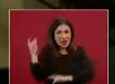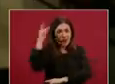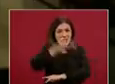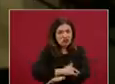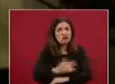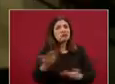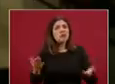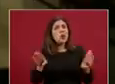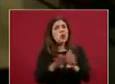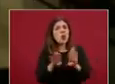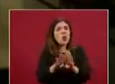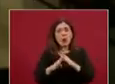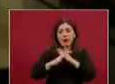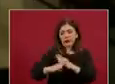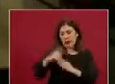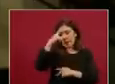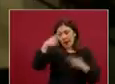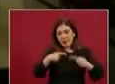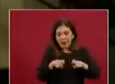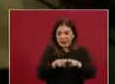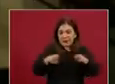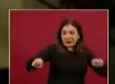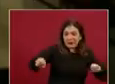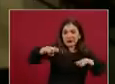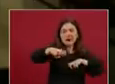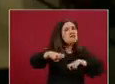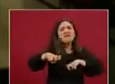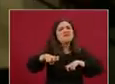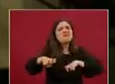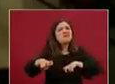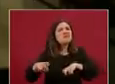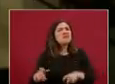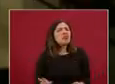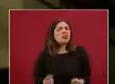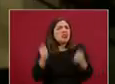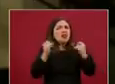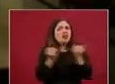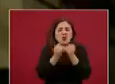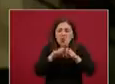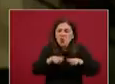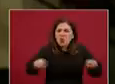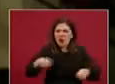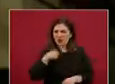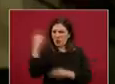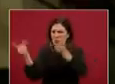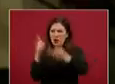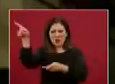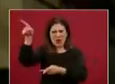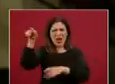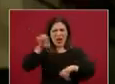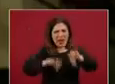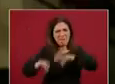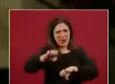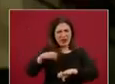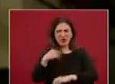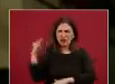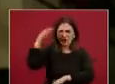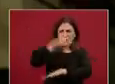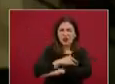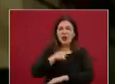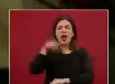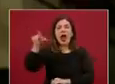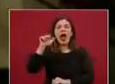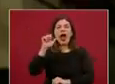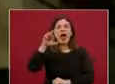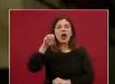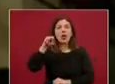para evitar, la cercanía o promover la sana distancia. Yo les pregunté a los empleados de la aerolínea en la que viajé, en particular